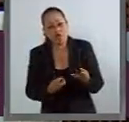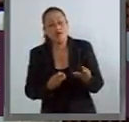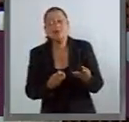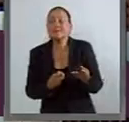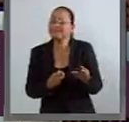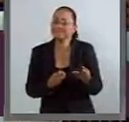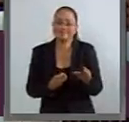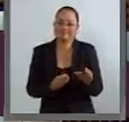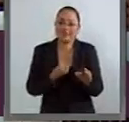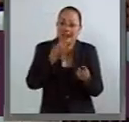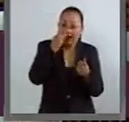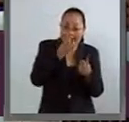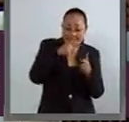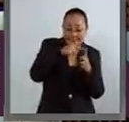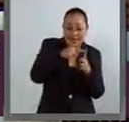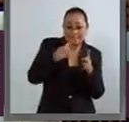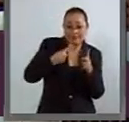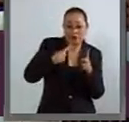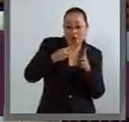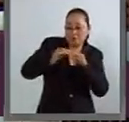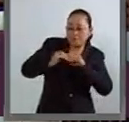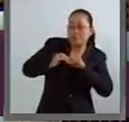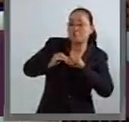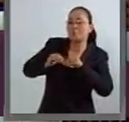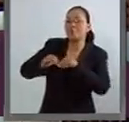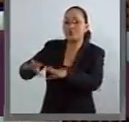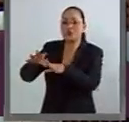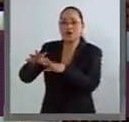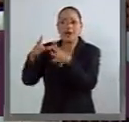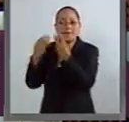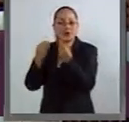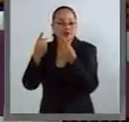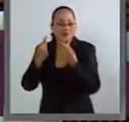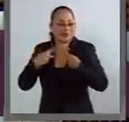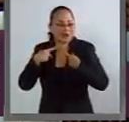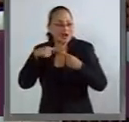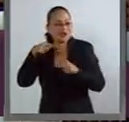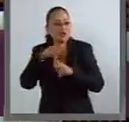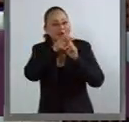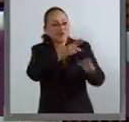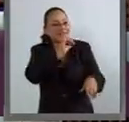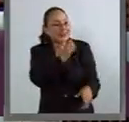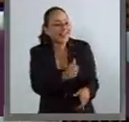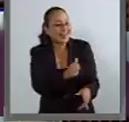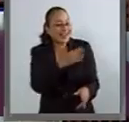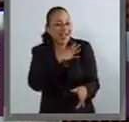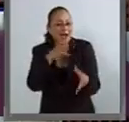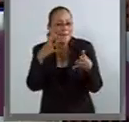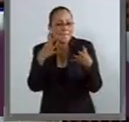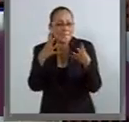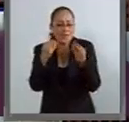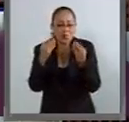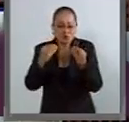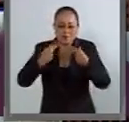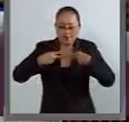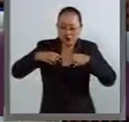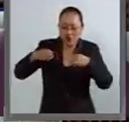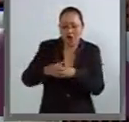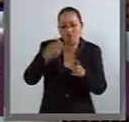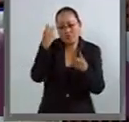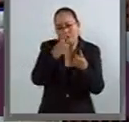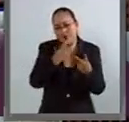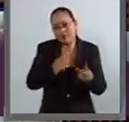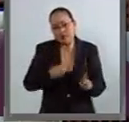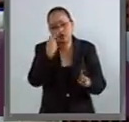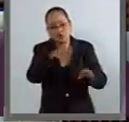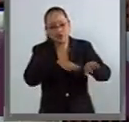sino esa persona le compartirá a más personas que no le respondiste y tendrás una red de personas hablando mal